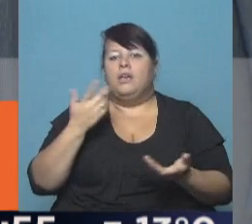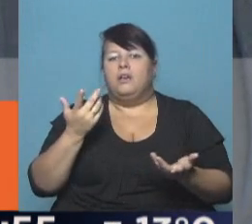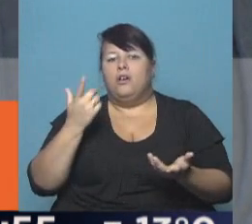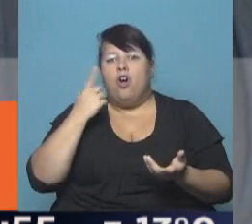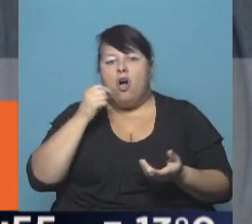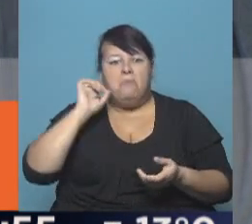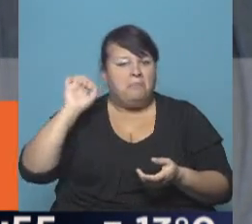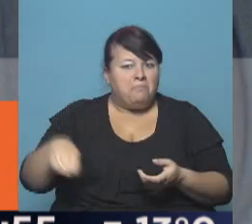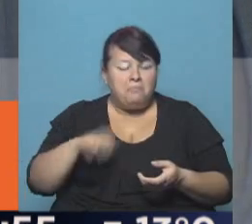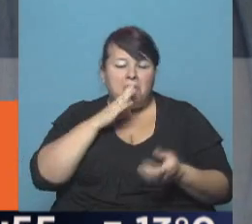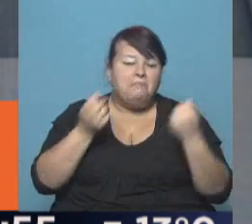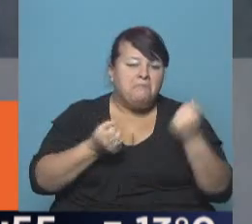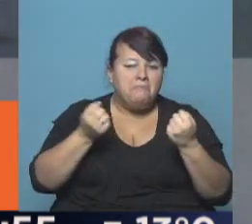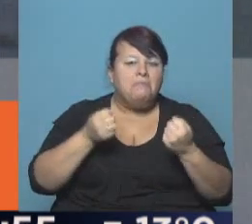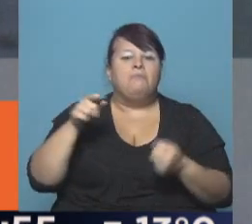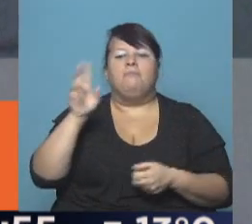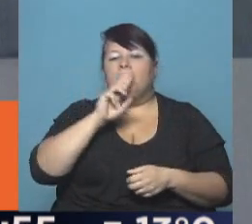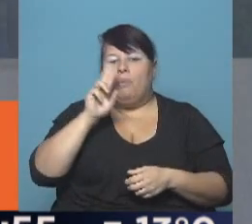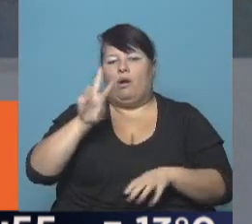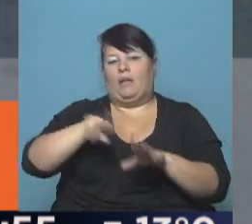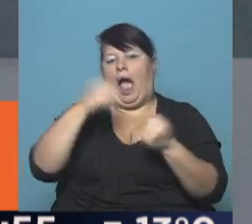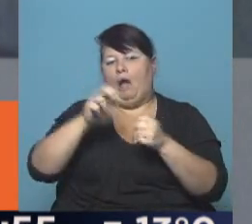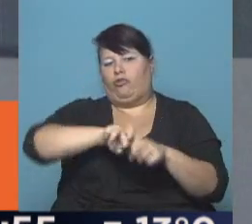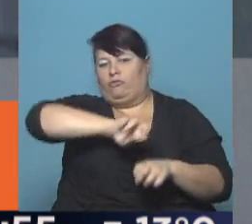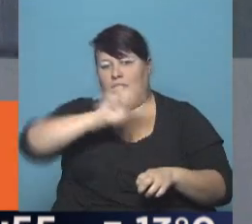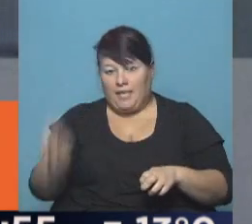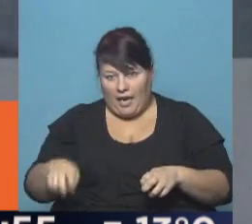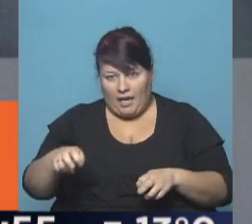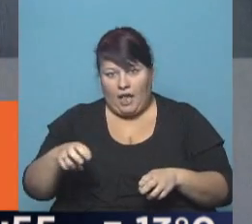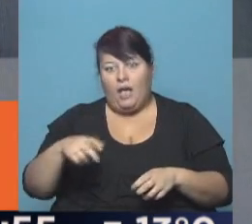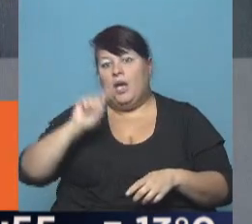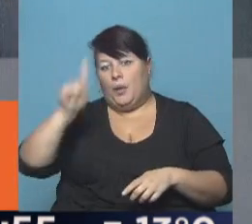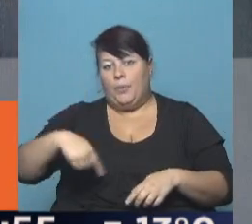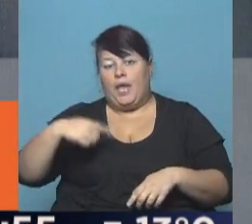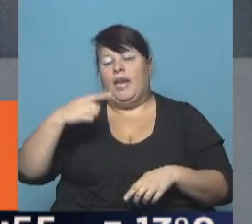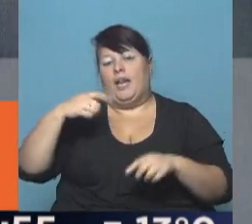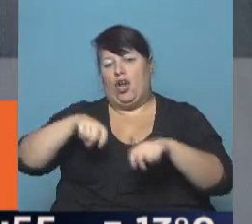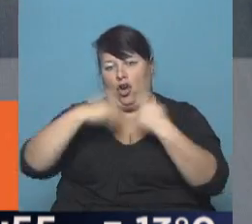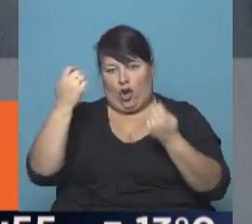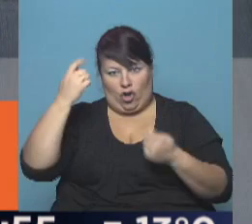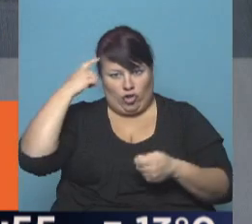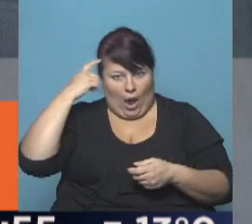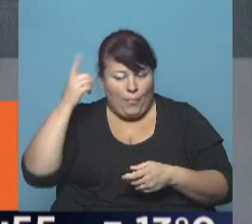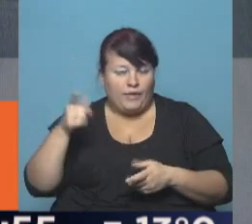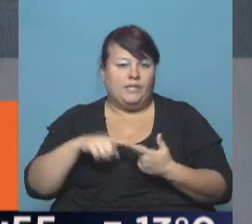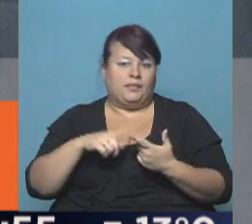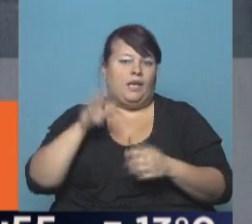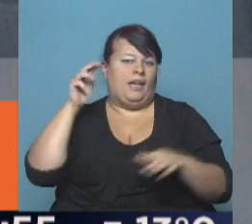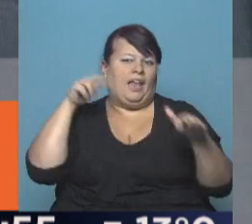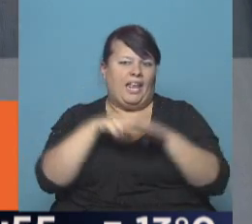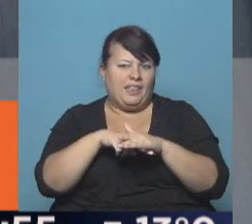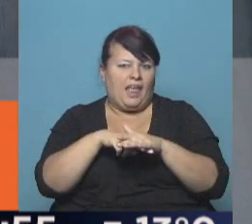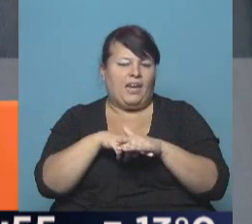obedecer el chofer lo que hizo ella fue arrojarse del auto ocasionándose entonces un traumatismo de cráneo que la tuvo